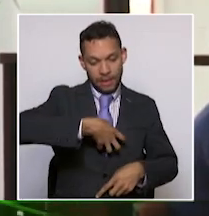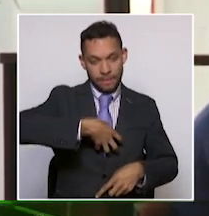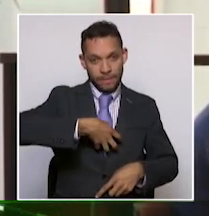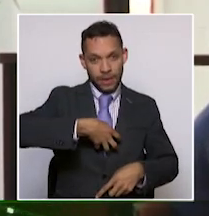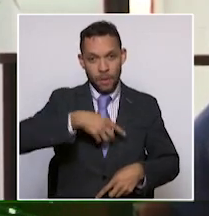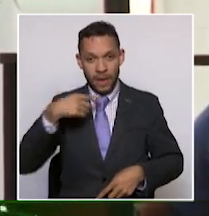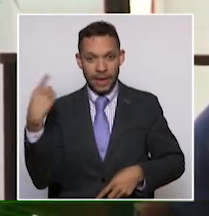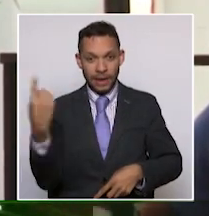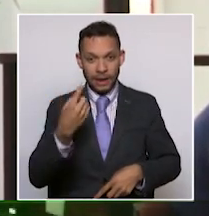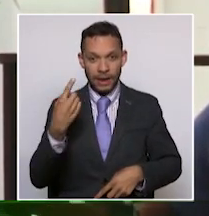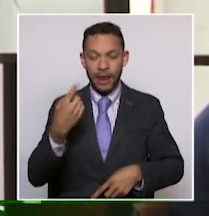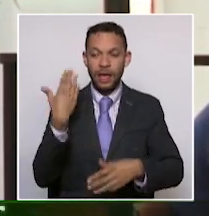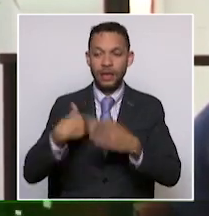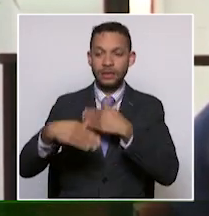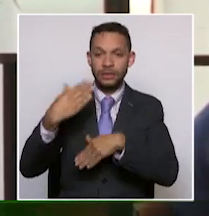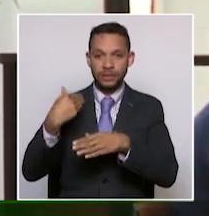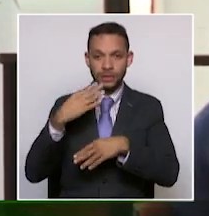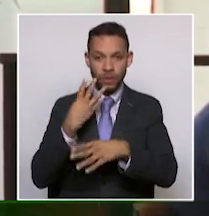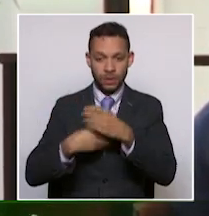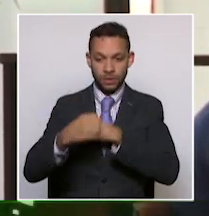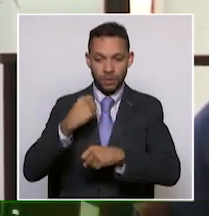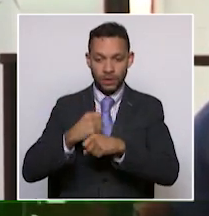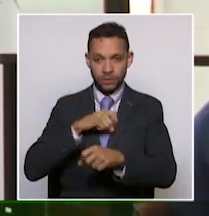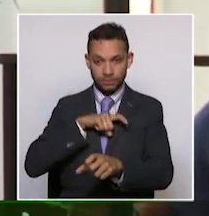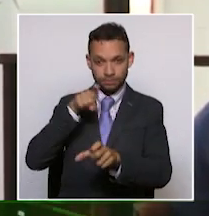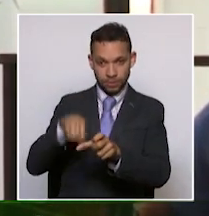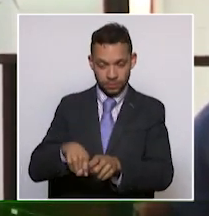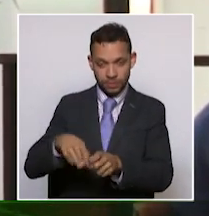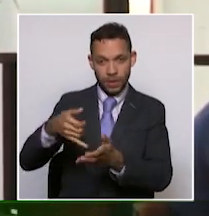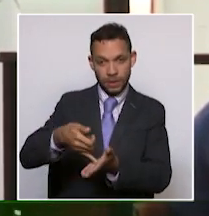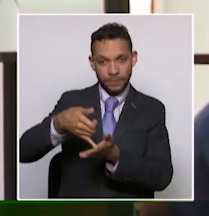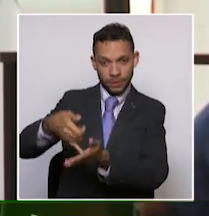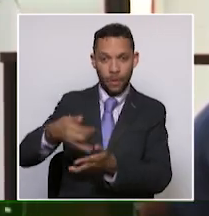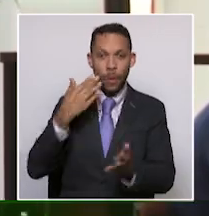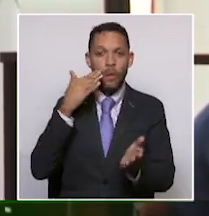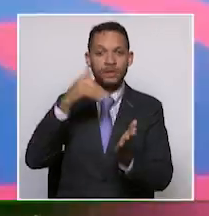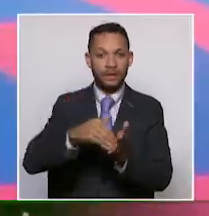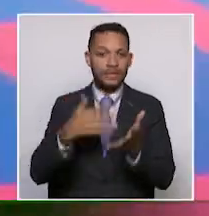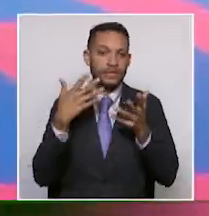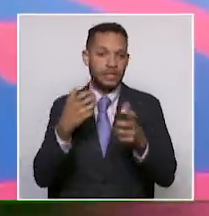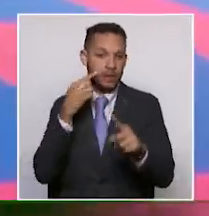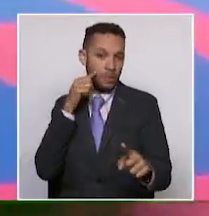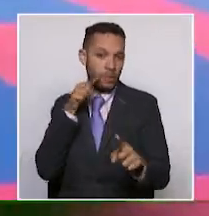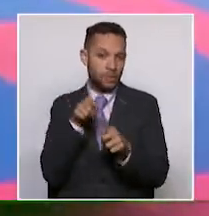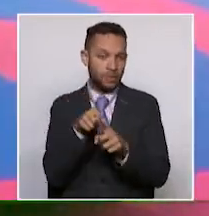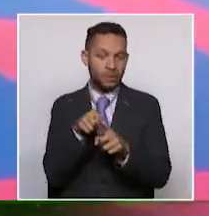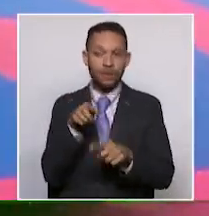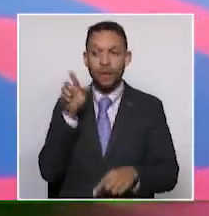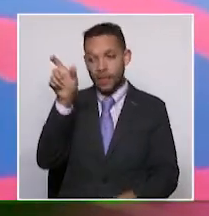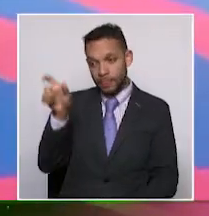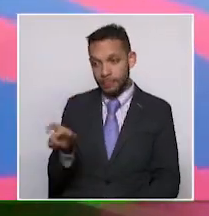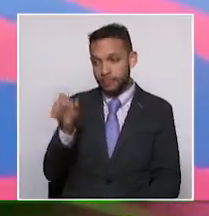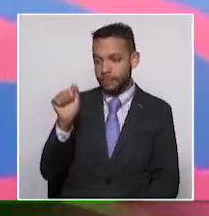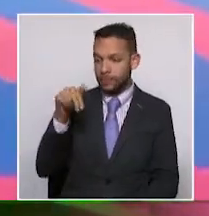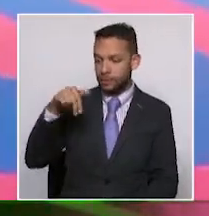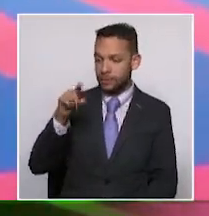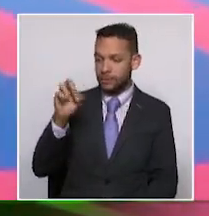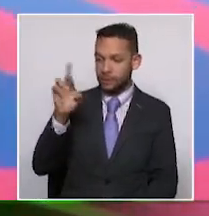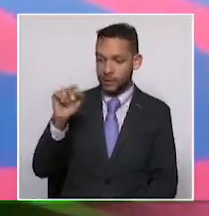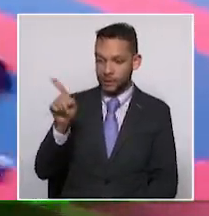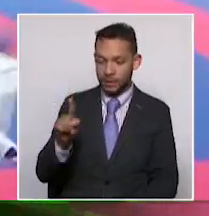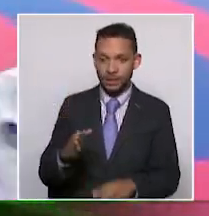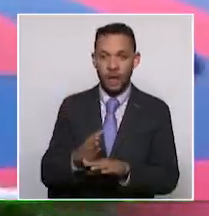ganó hace 4 años y ahora pues esperamos repetir el título. Rendón tuvo una productiva etapa de preparación